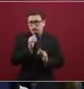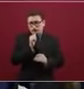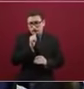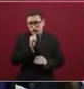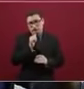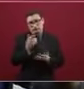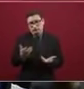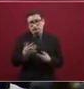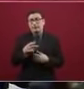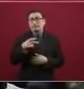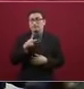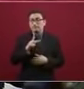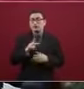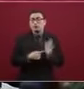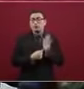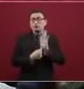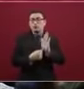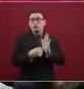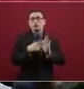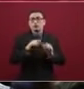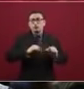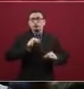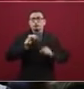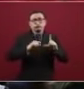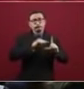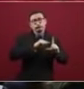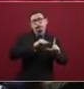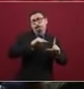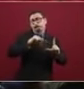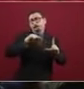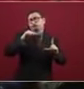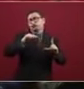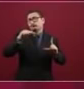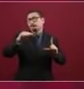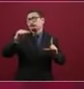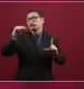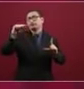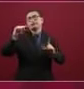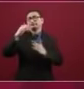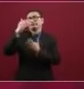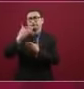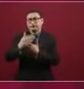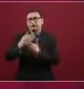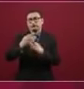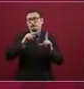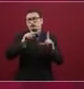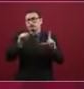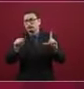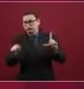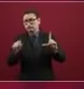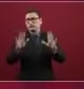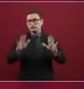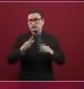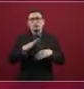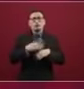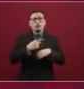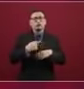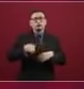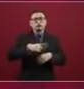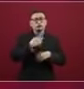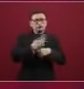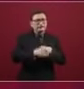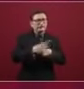es evidente que se ha roto la tendencia ascendente de la criminalidad que nos hemos